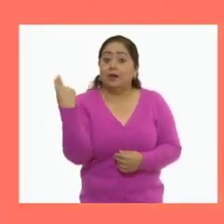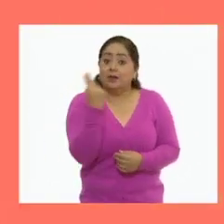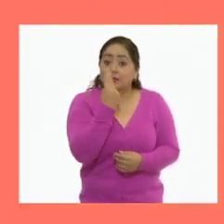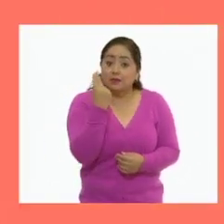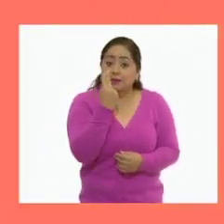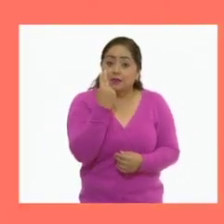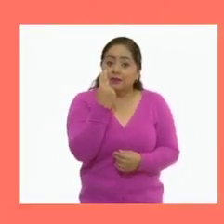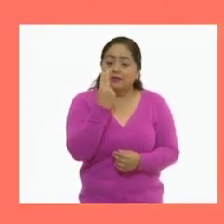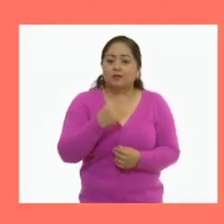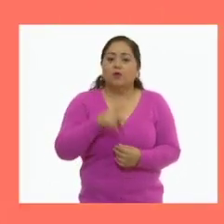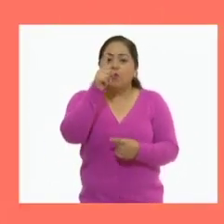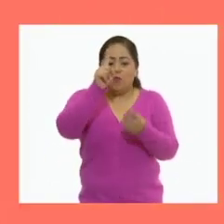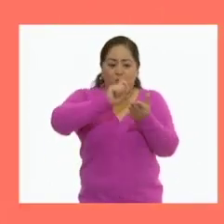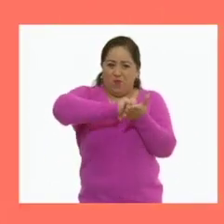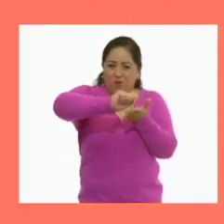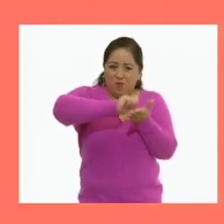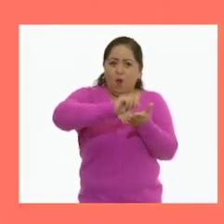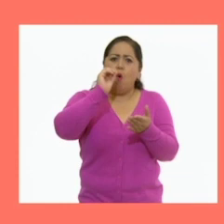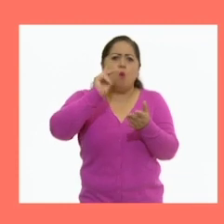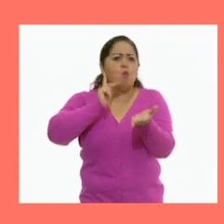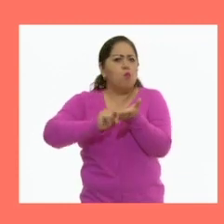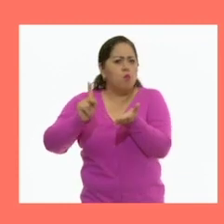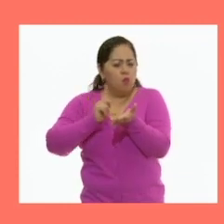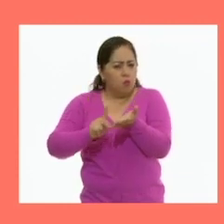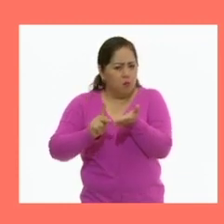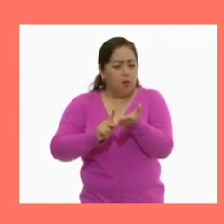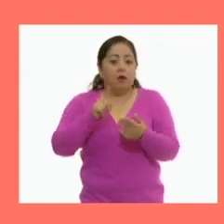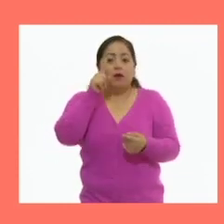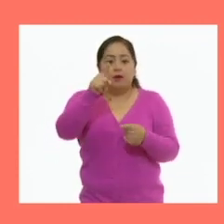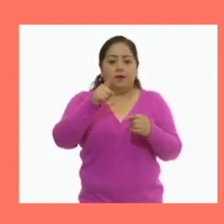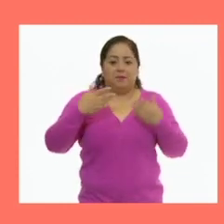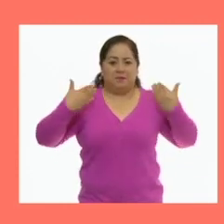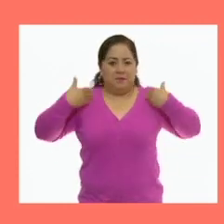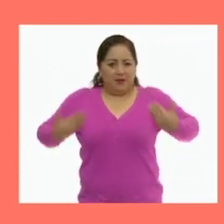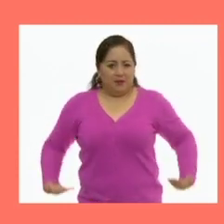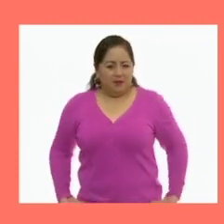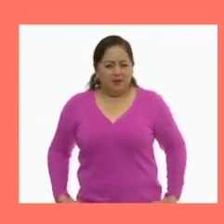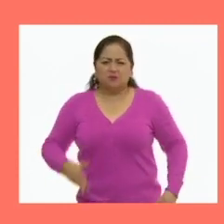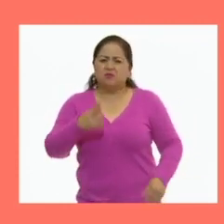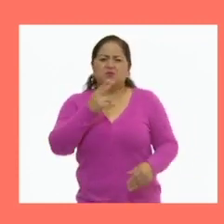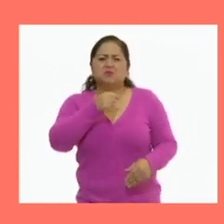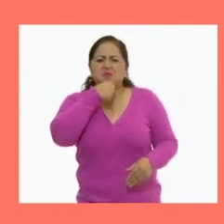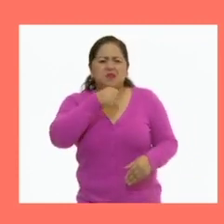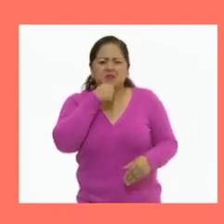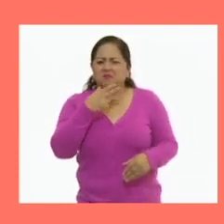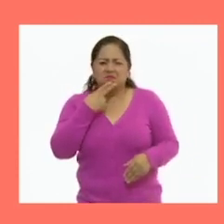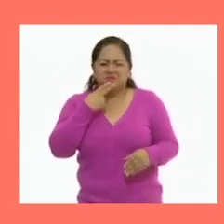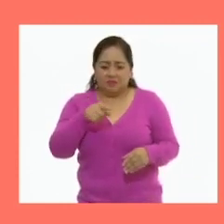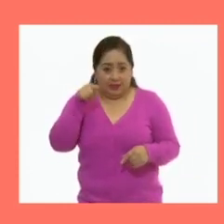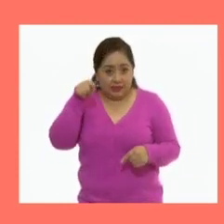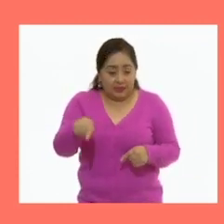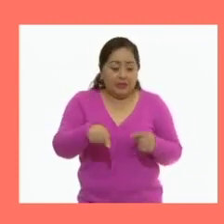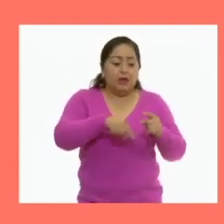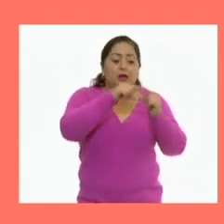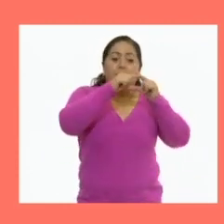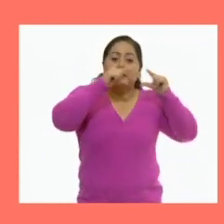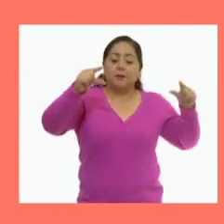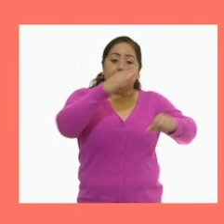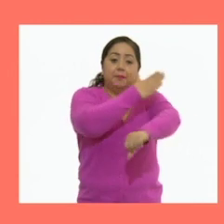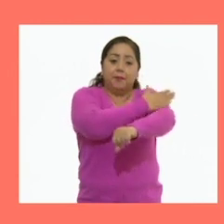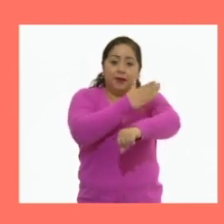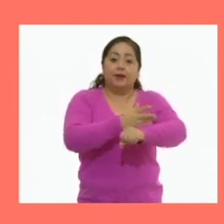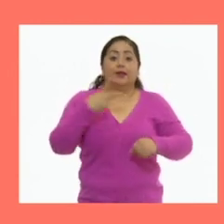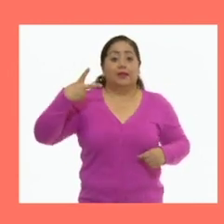Necesitarás un plumón o una pluma, una playera de algodón que ya no uses, una regla